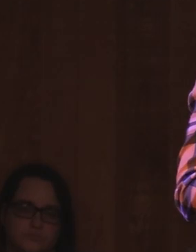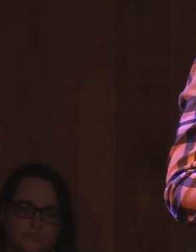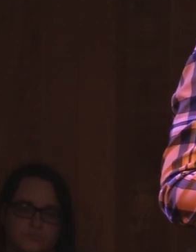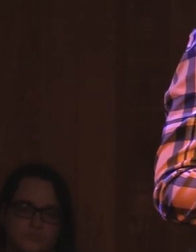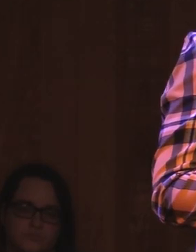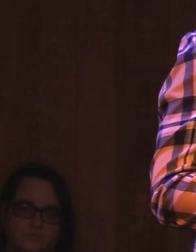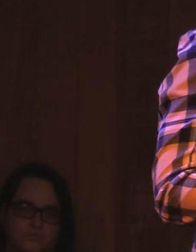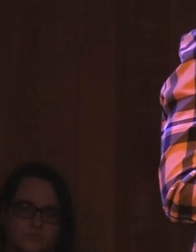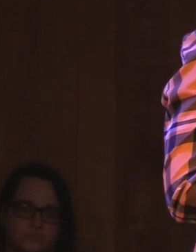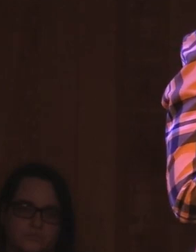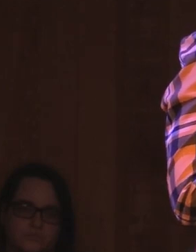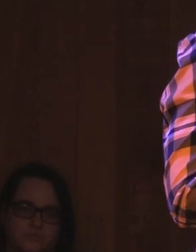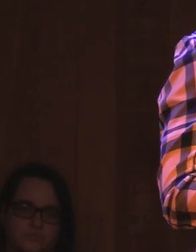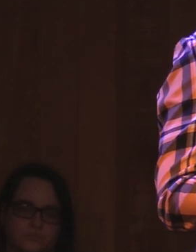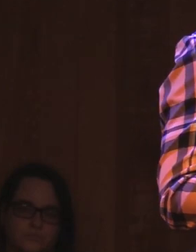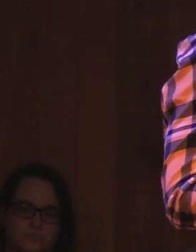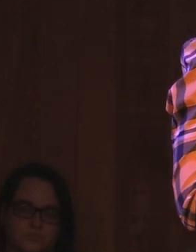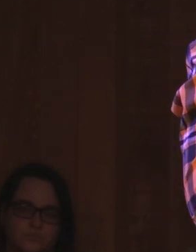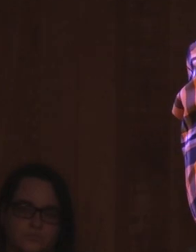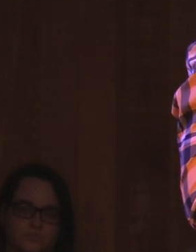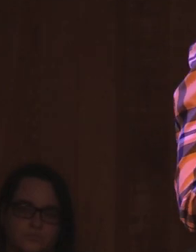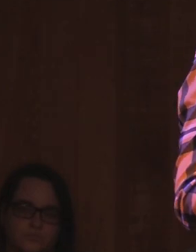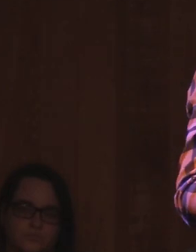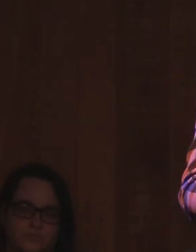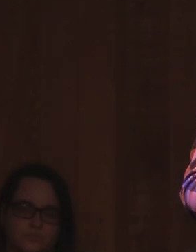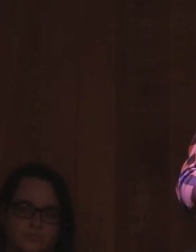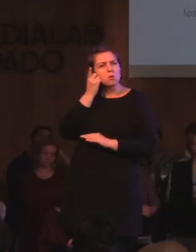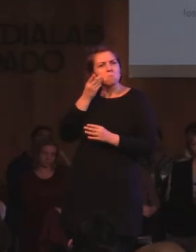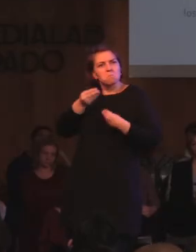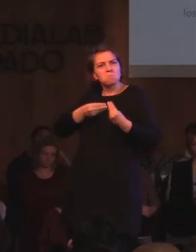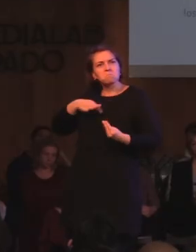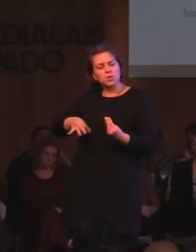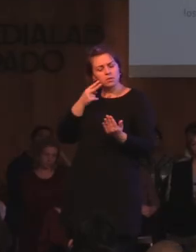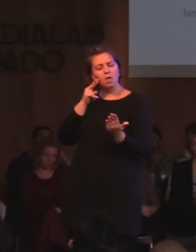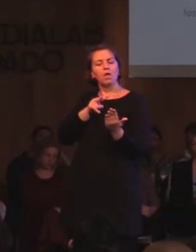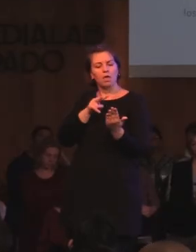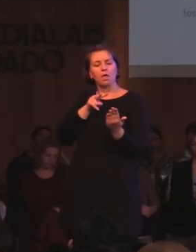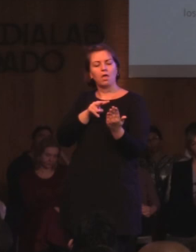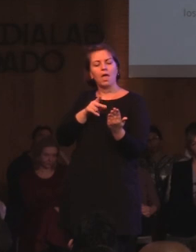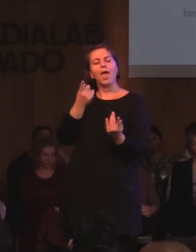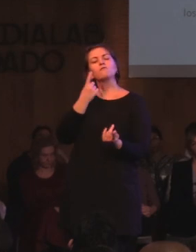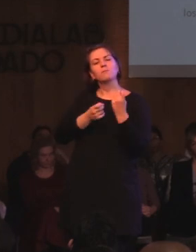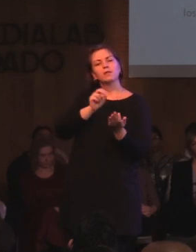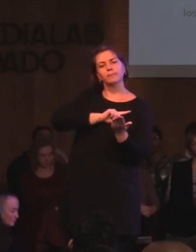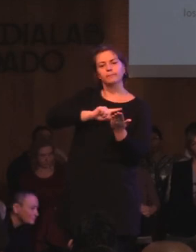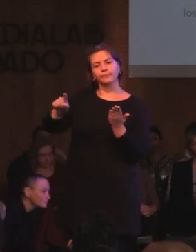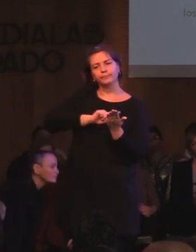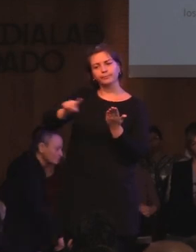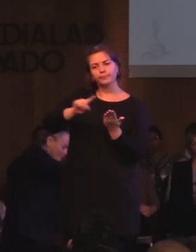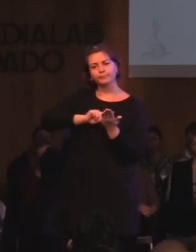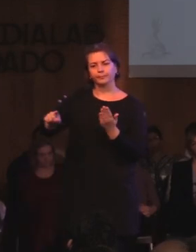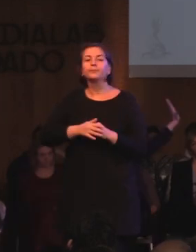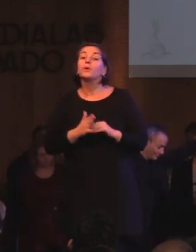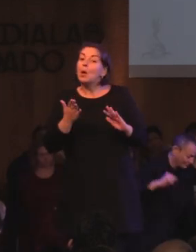para disminuirlo. Incluso una app para que seamos nosotros con nuestros móviles como ciudadanos quienes vayamos mandando este tipo de datos. Pero lo más